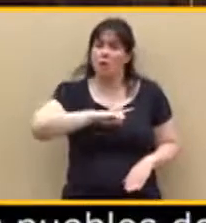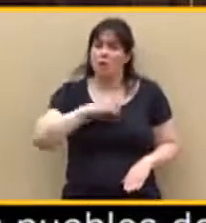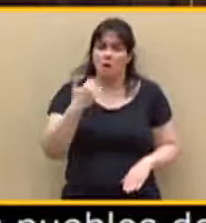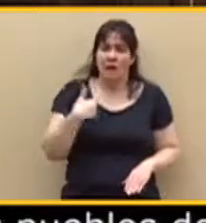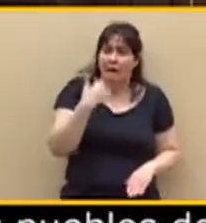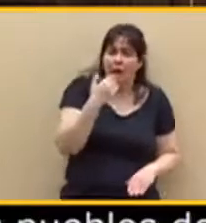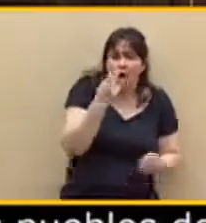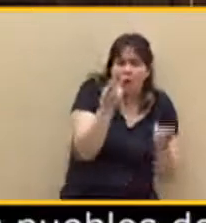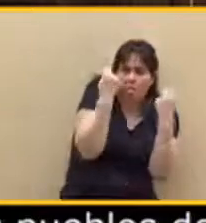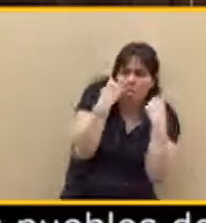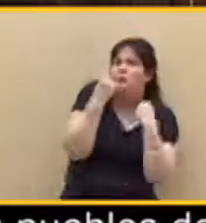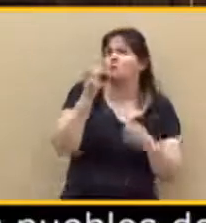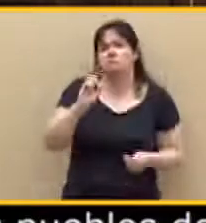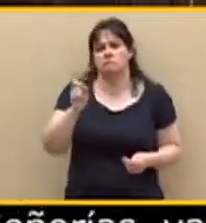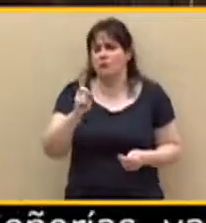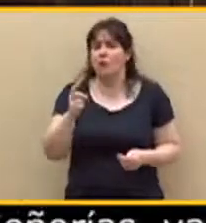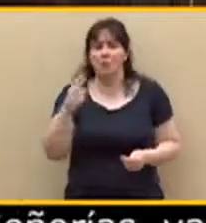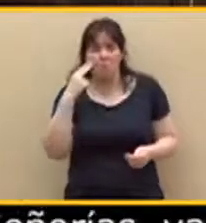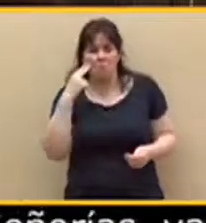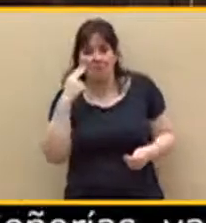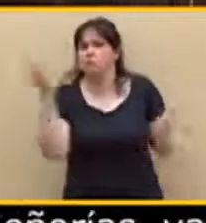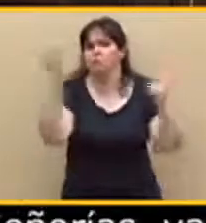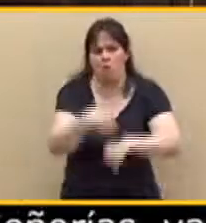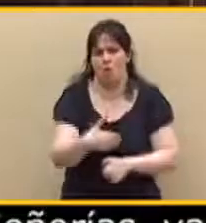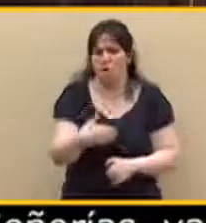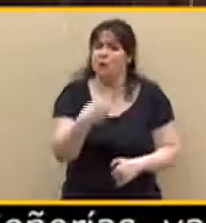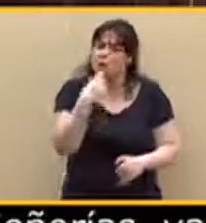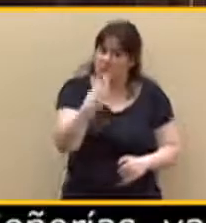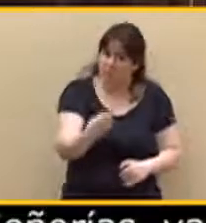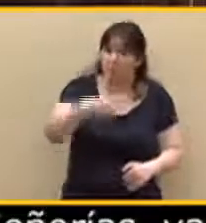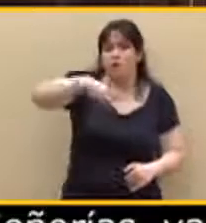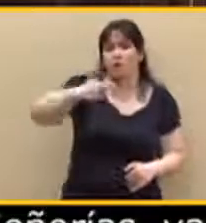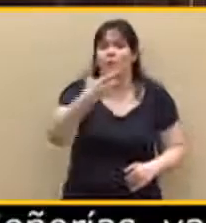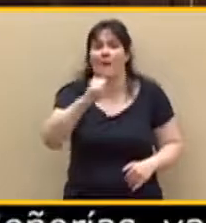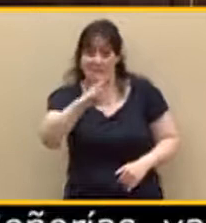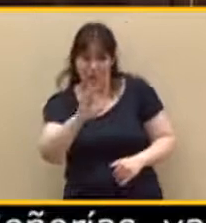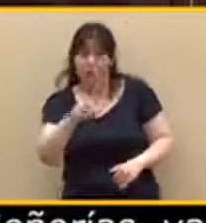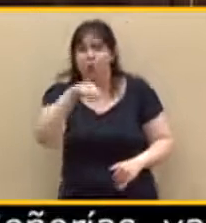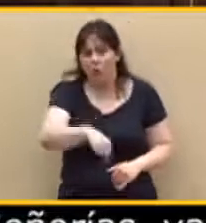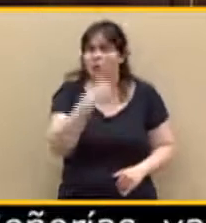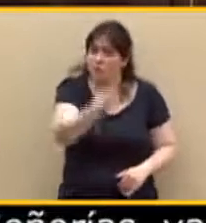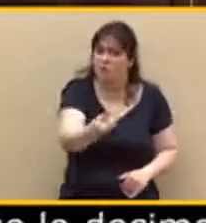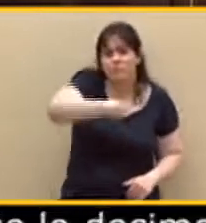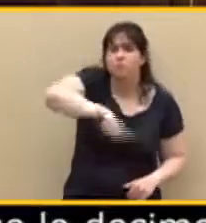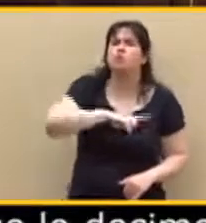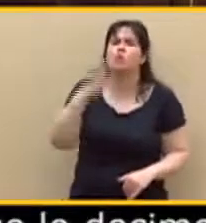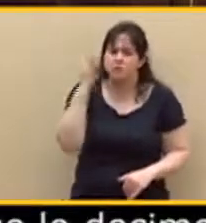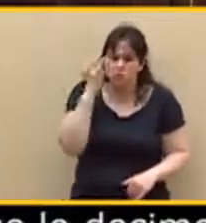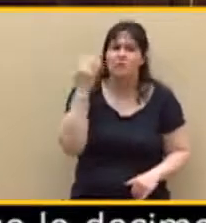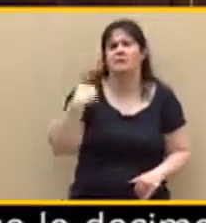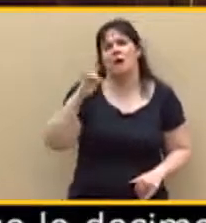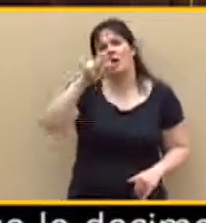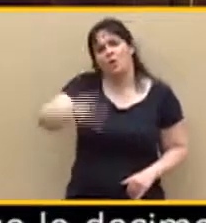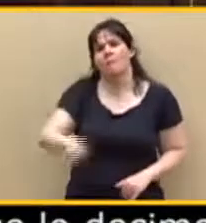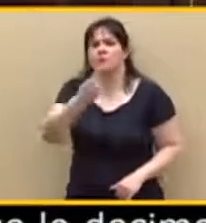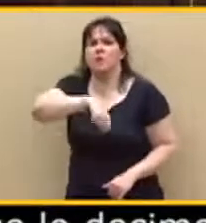Ya no les tenemos miedo. Se lo dijo Machado y hoy se lo decimos nosotras, señorías. Ya hay un español que quiere